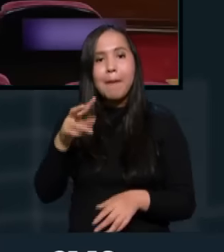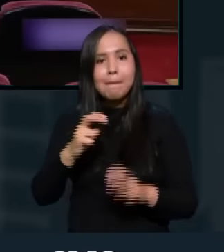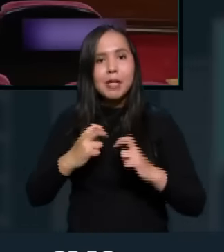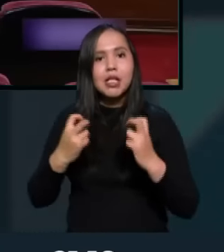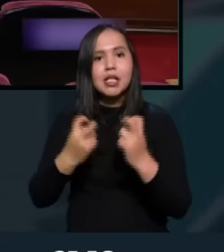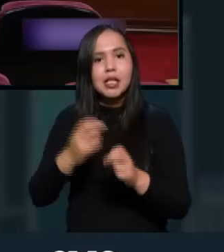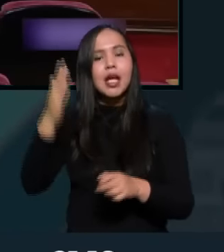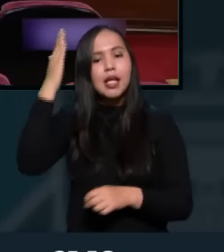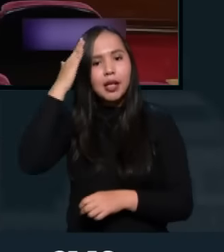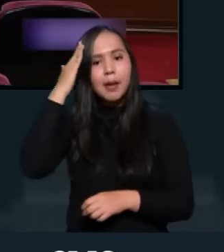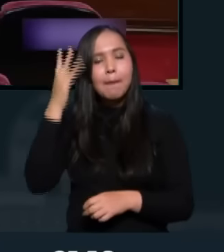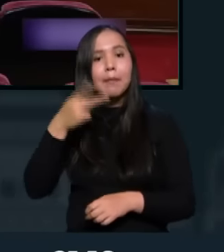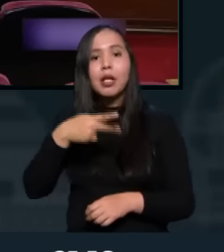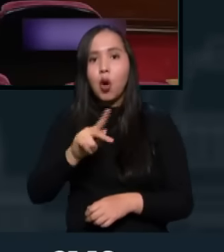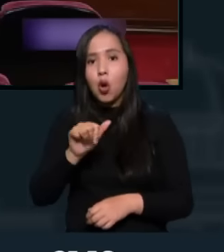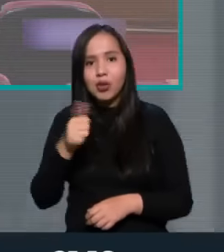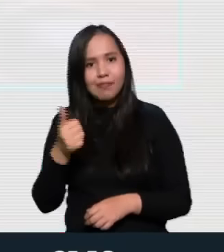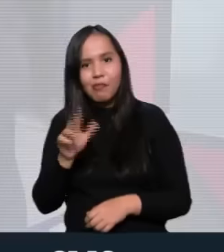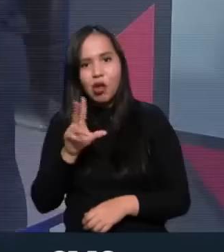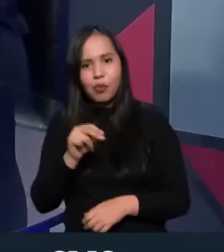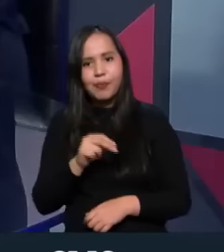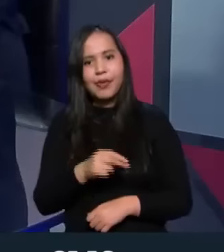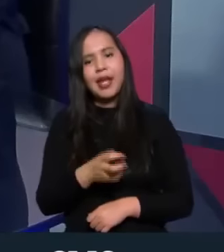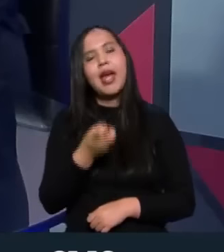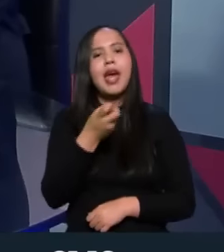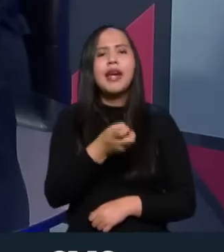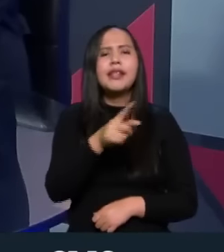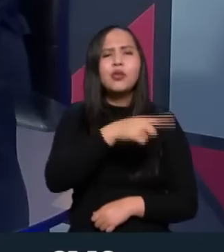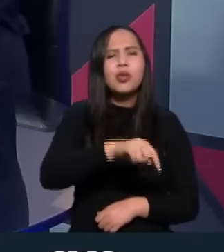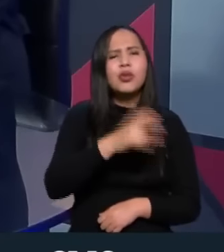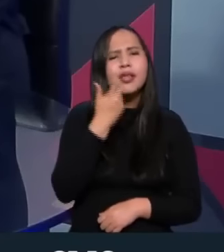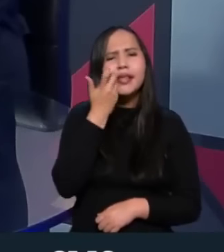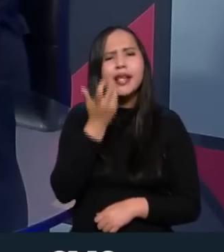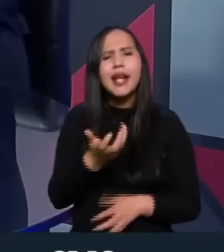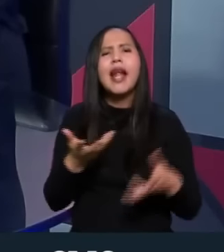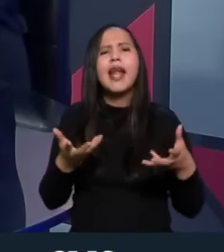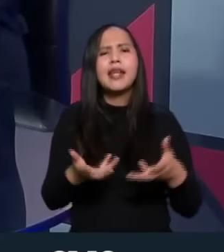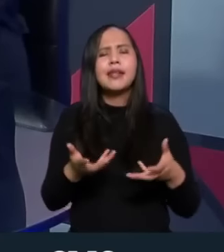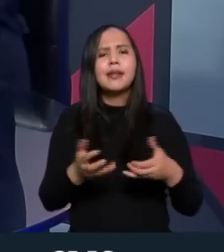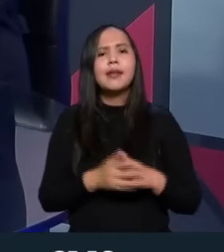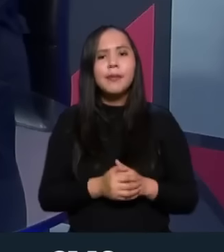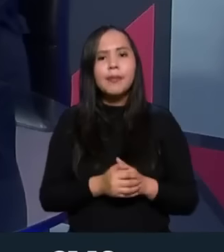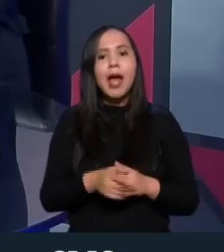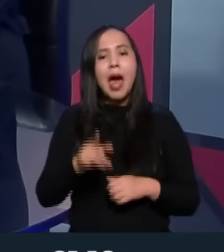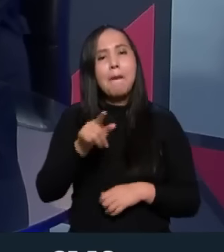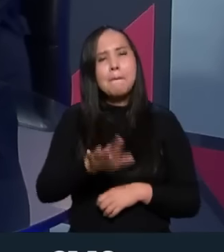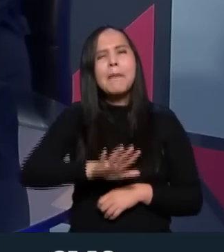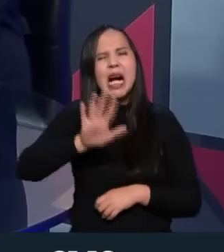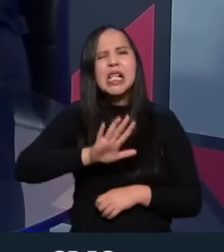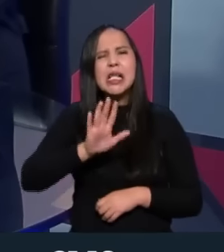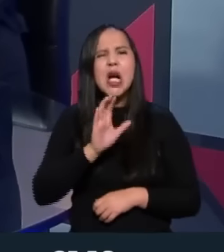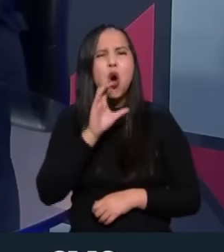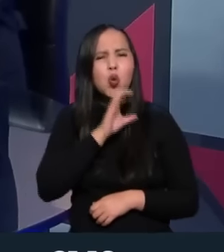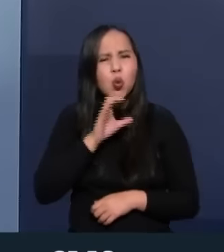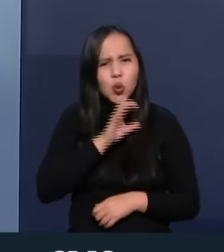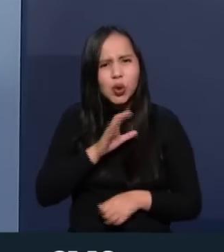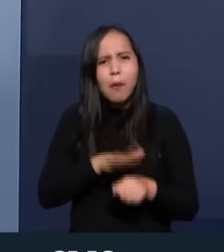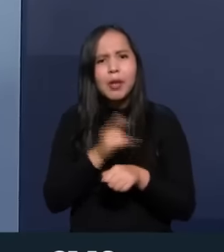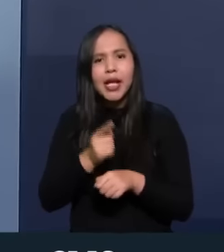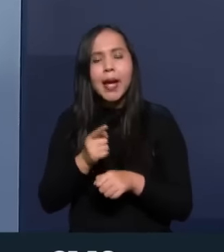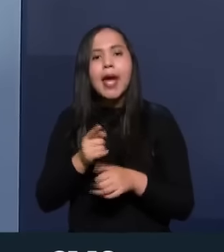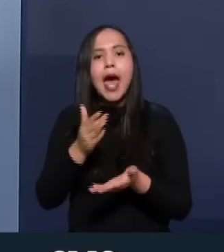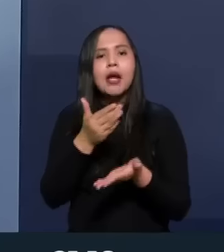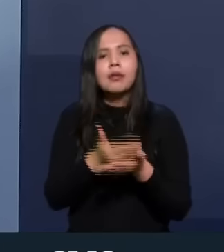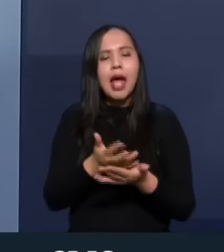con 11. Esto que trataron de hacer fue curioso, por llamarlo de alguna forma, ¿no? Porque se van a receso y